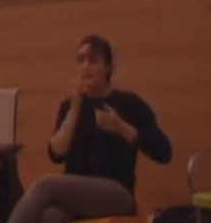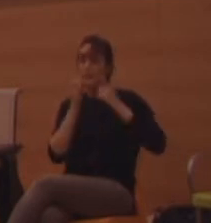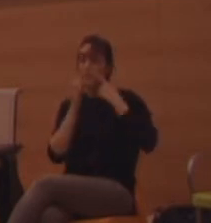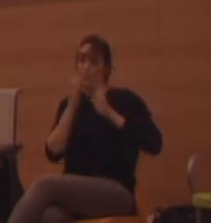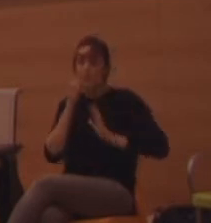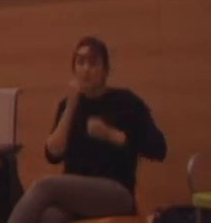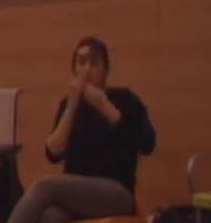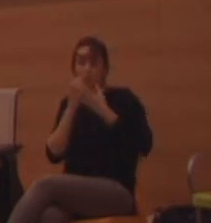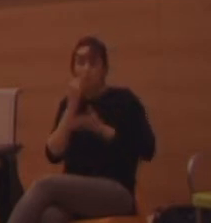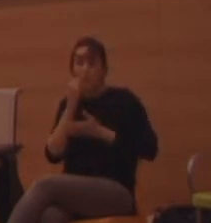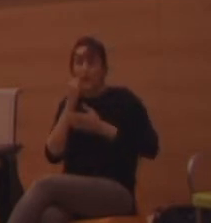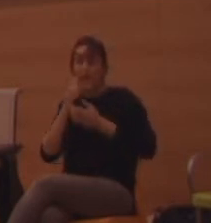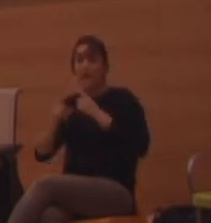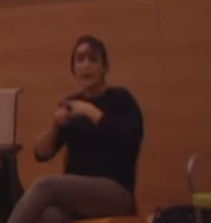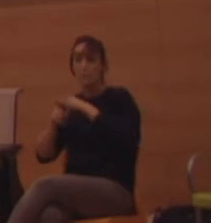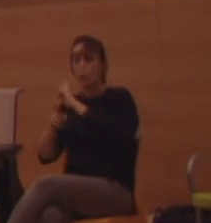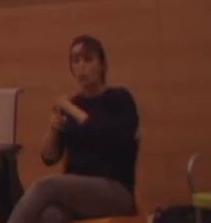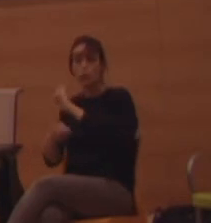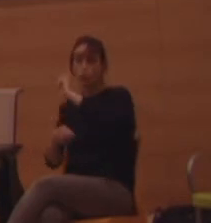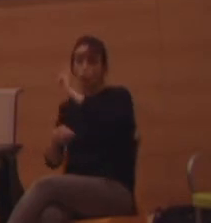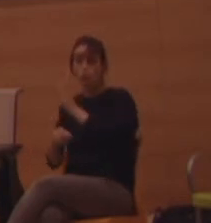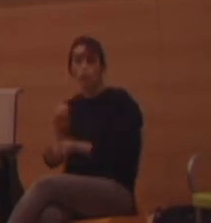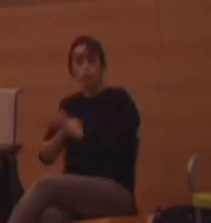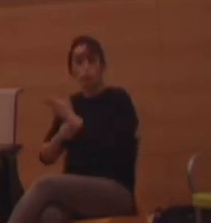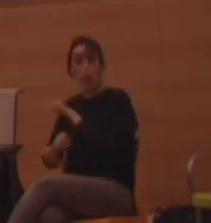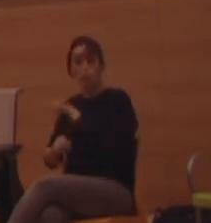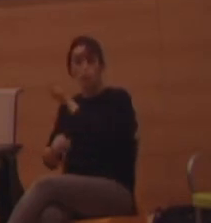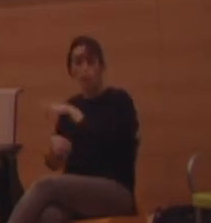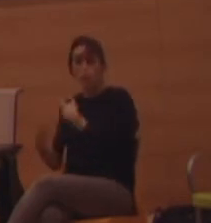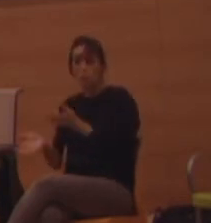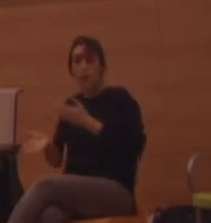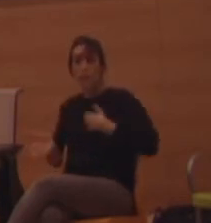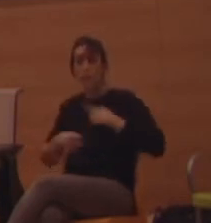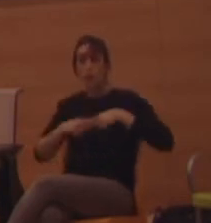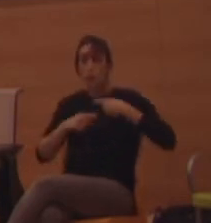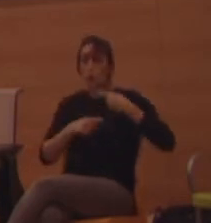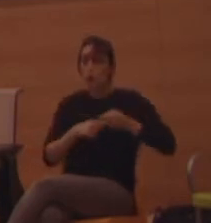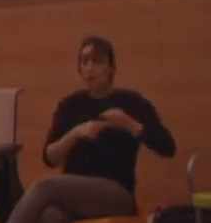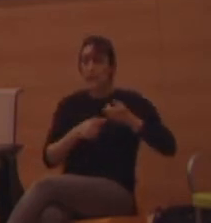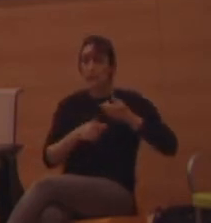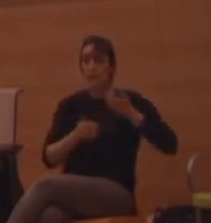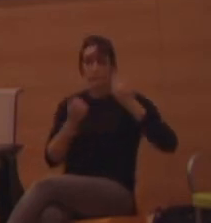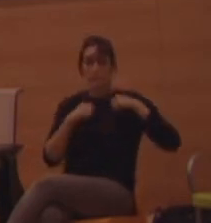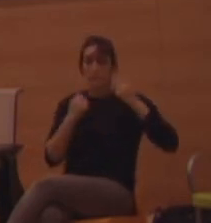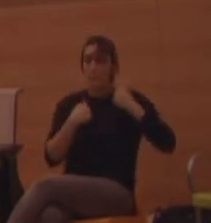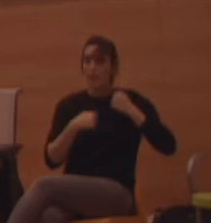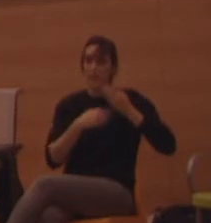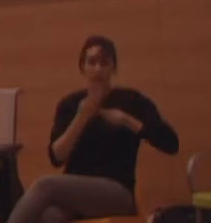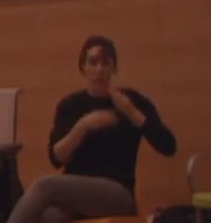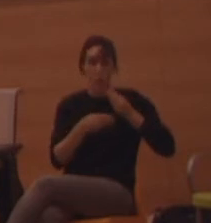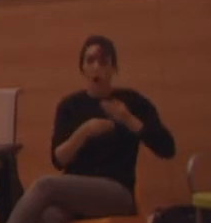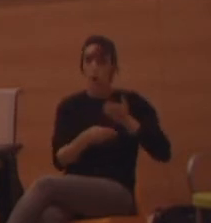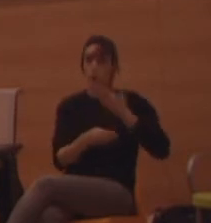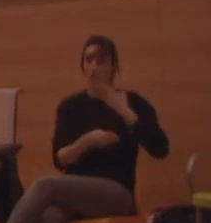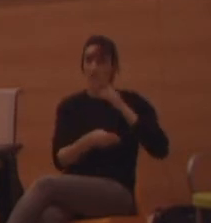bien las evidencias científicas, pero hay otra evidencia que es la evidencia de la clínica diaria y de la práctica diaria, que si te funciona, o sea,